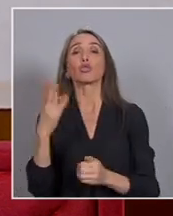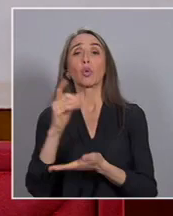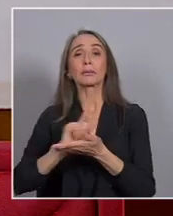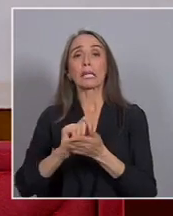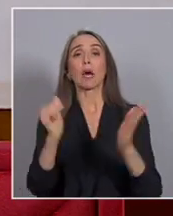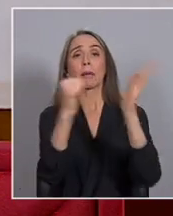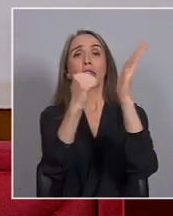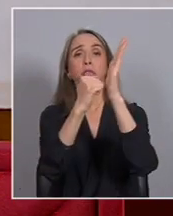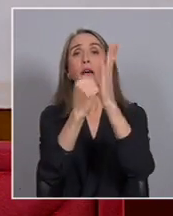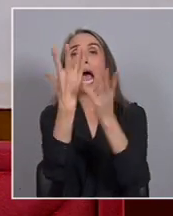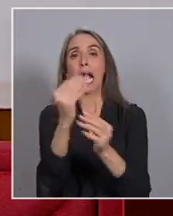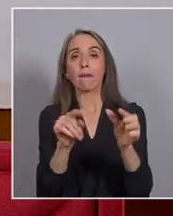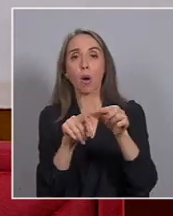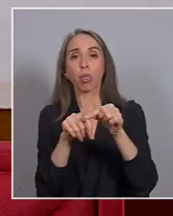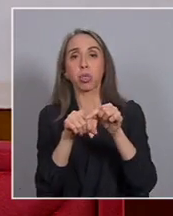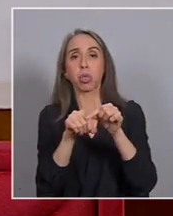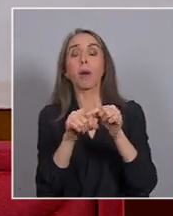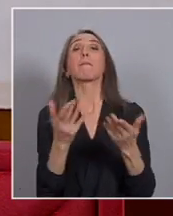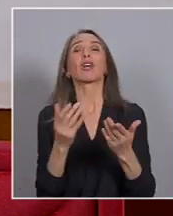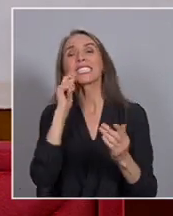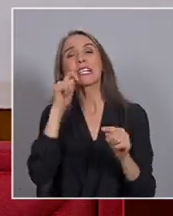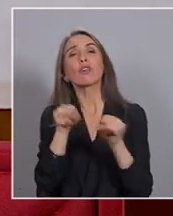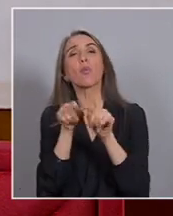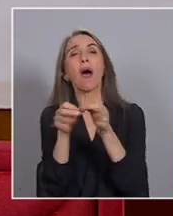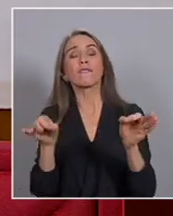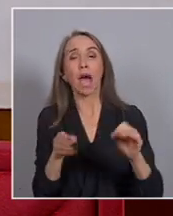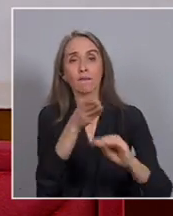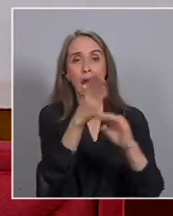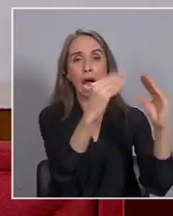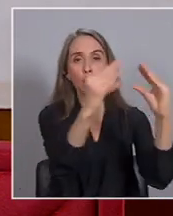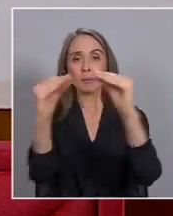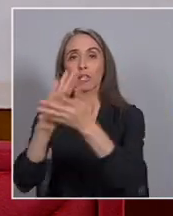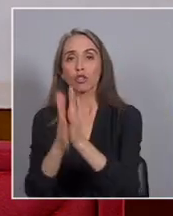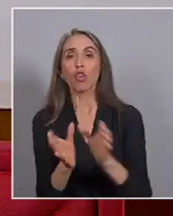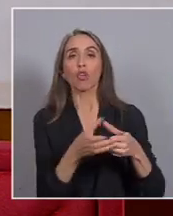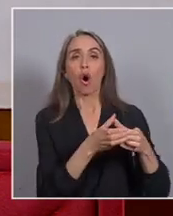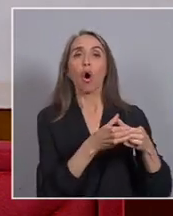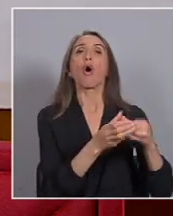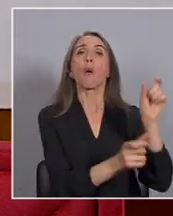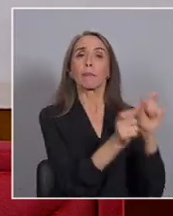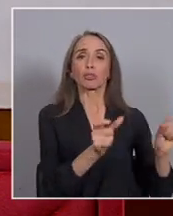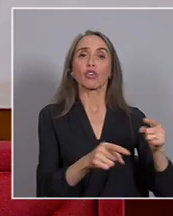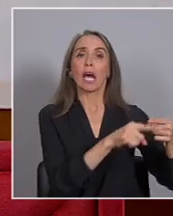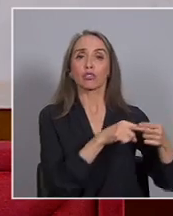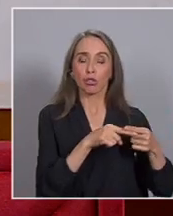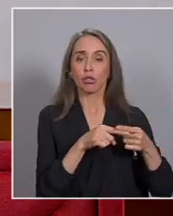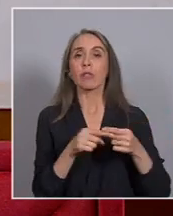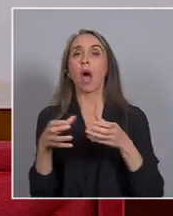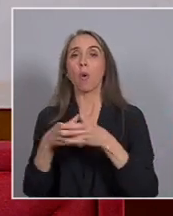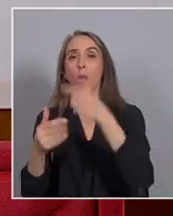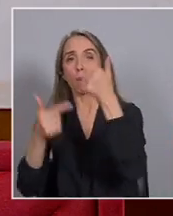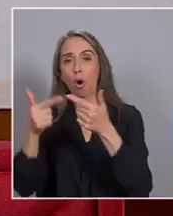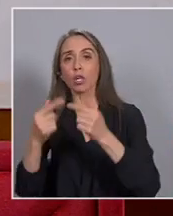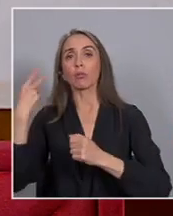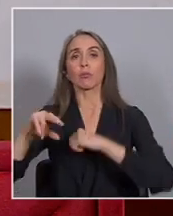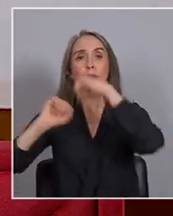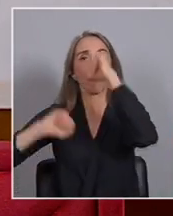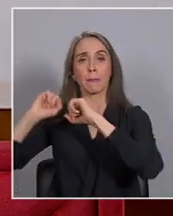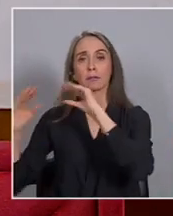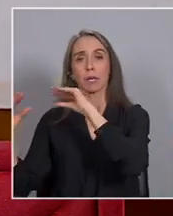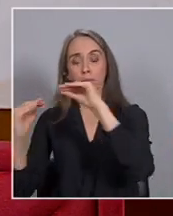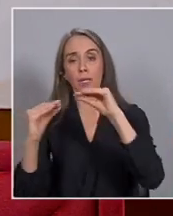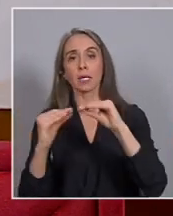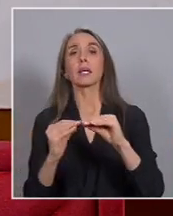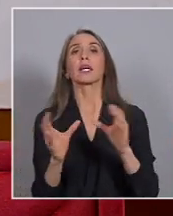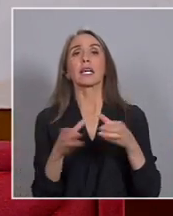las conversaciones que sean necesarias con el mundo social, con el mundo político, con el mundo empresarial y con el